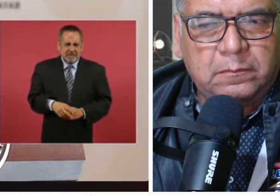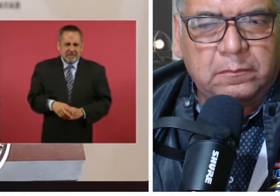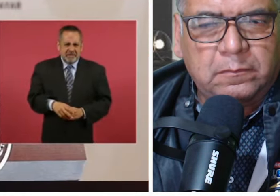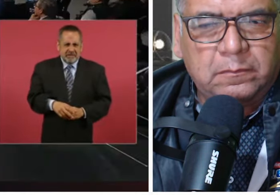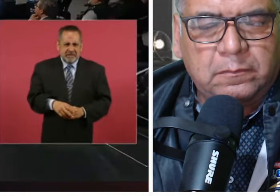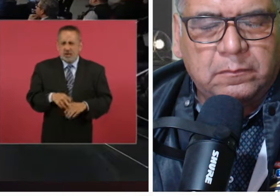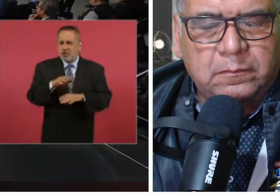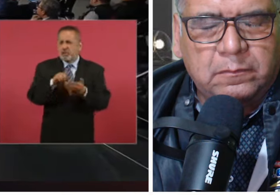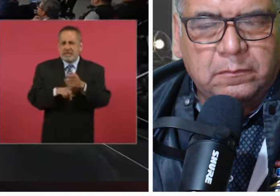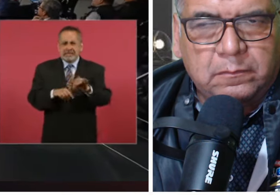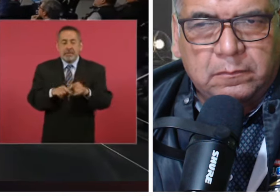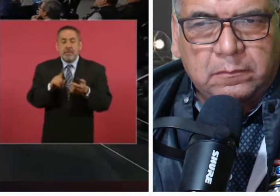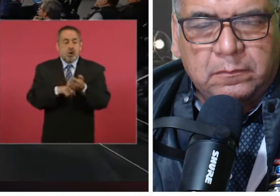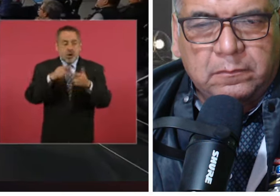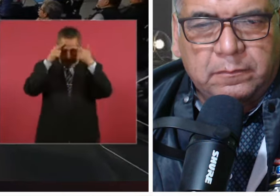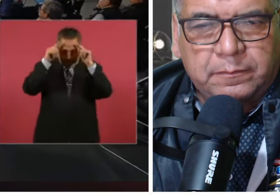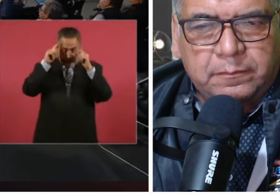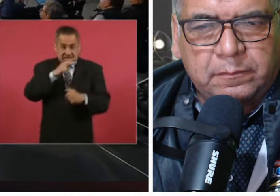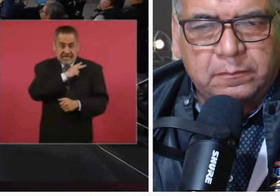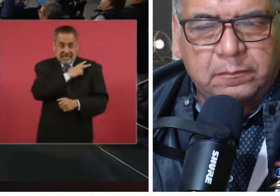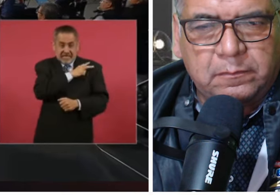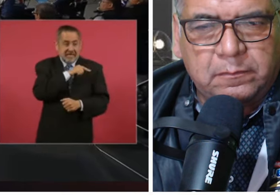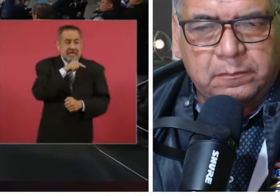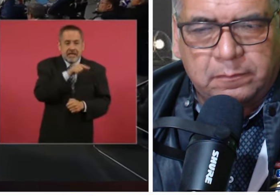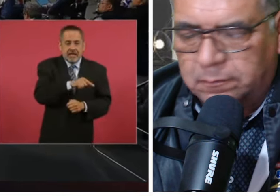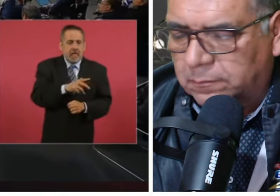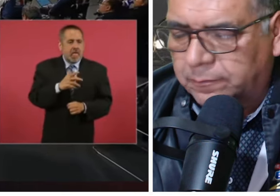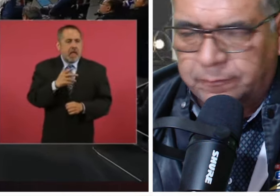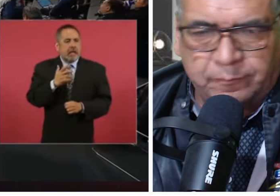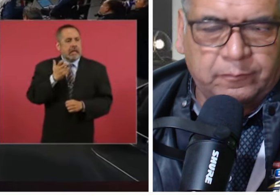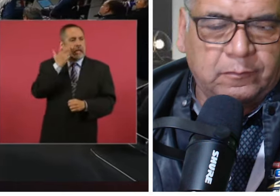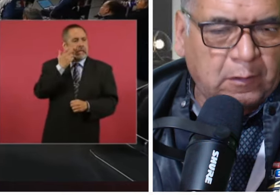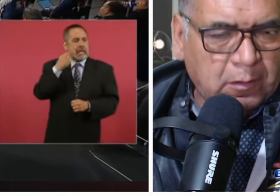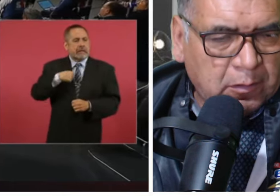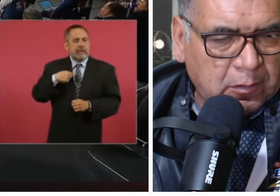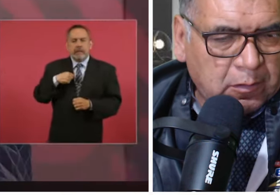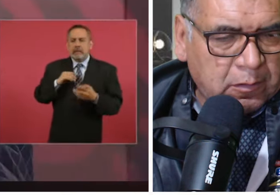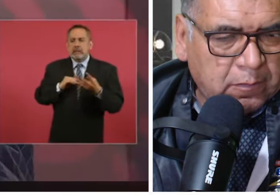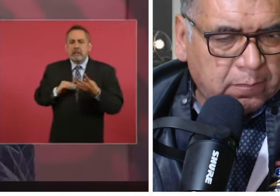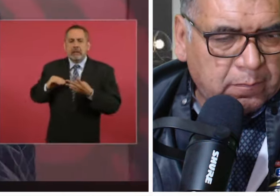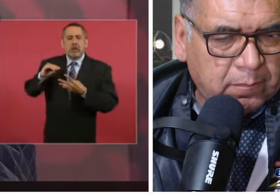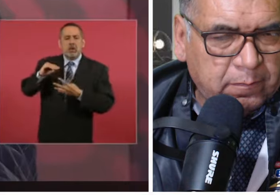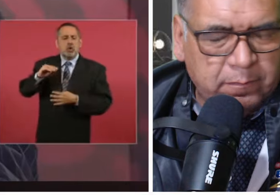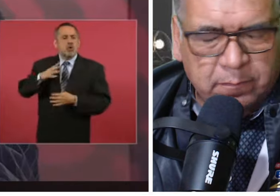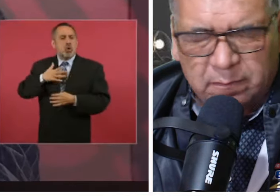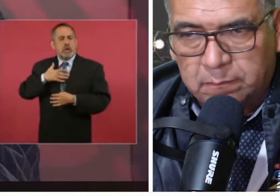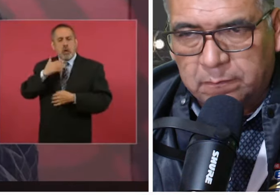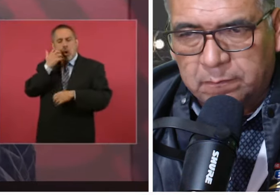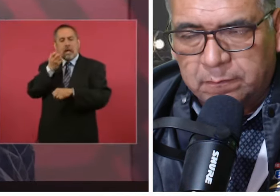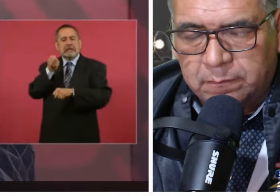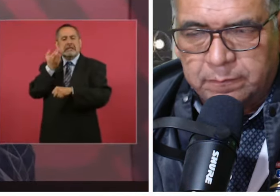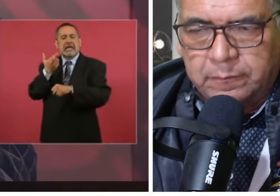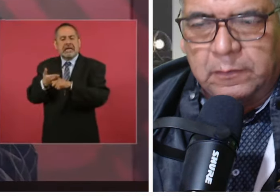Sí, pero el almirante de Marina tenía pretensiones, quería ser el secretario de Marina